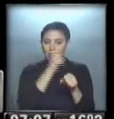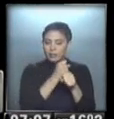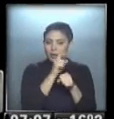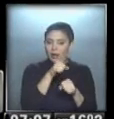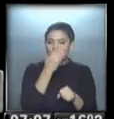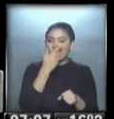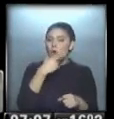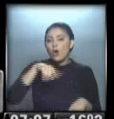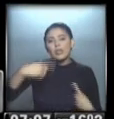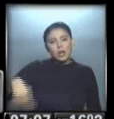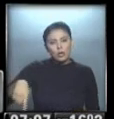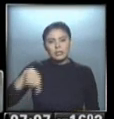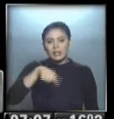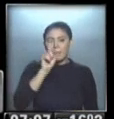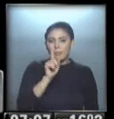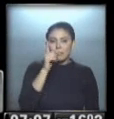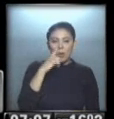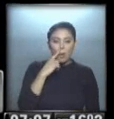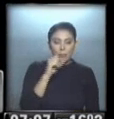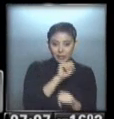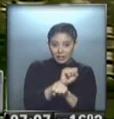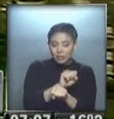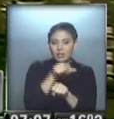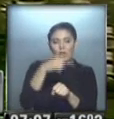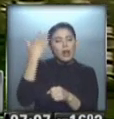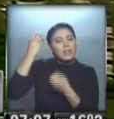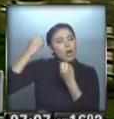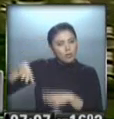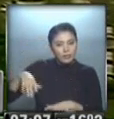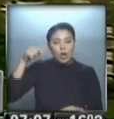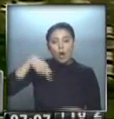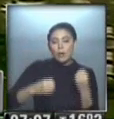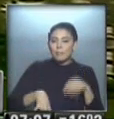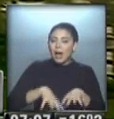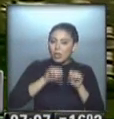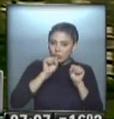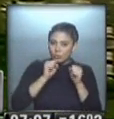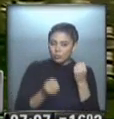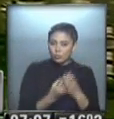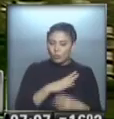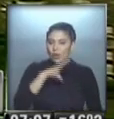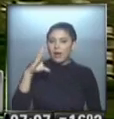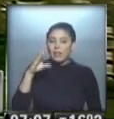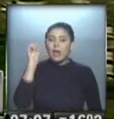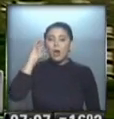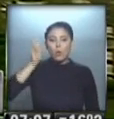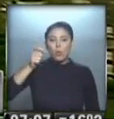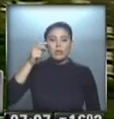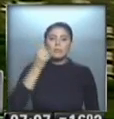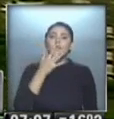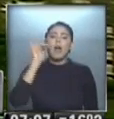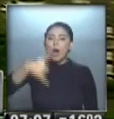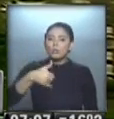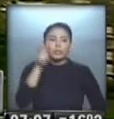habría dejado olvidadas en un bolso. Esta madrugada el juez ordenó el rastrillaje, se encontró el cuerpo de